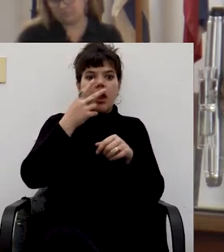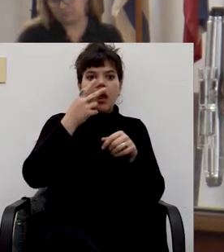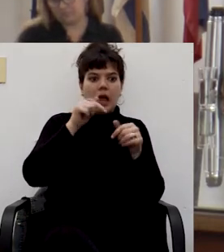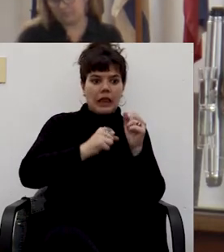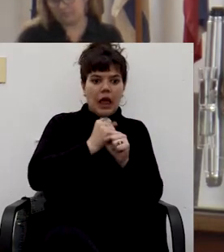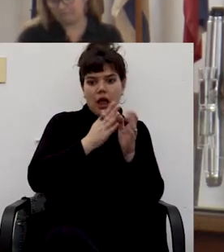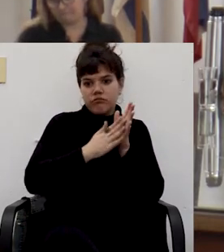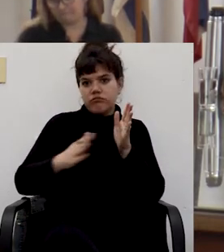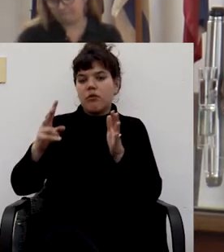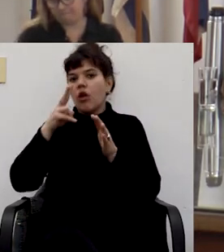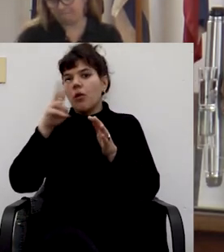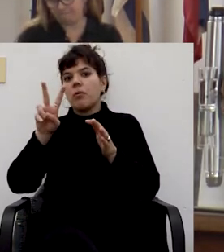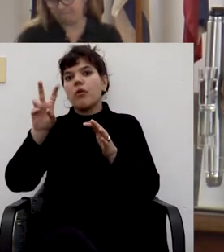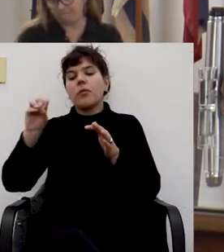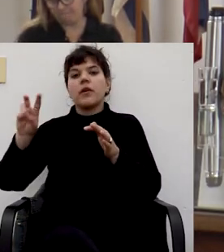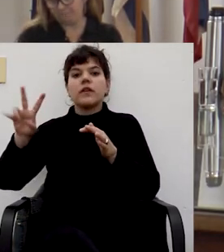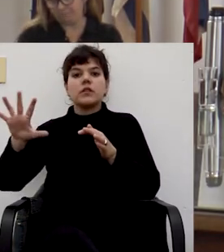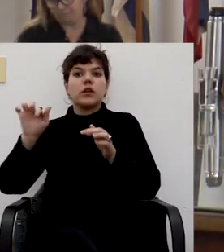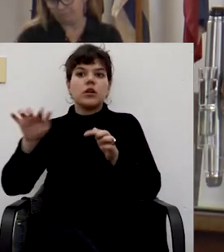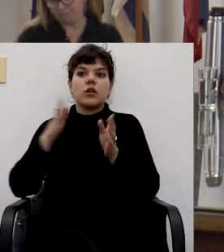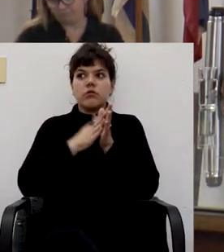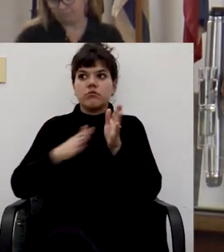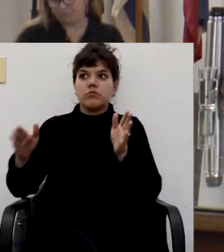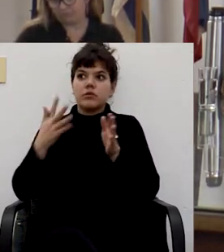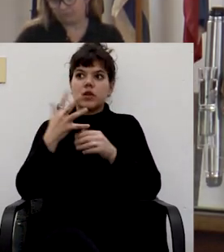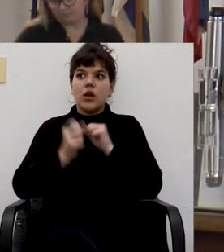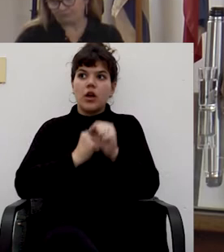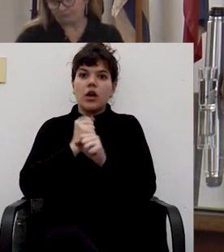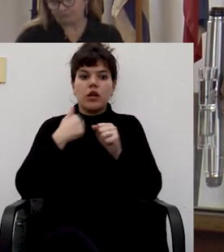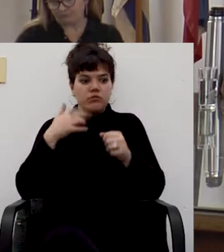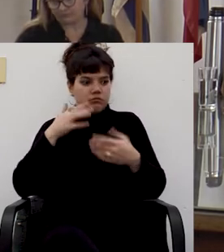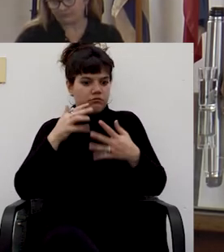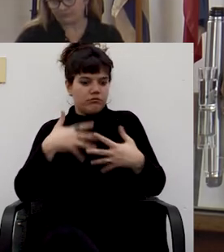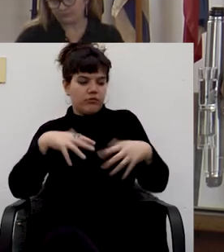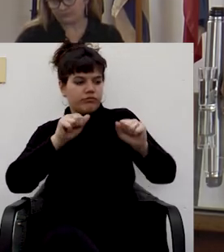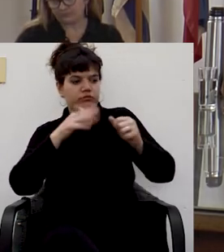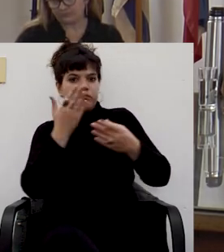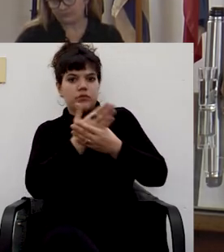2020-2025, ¿no? Y bueno, nada, me encantó encontrarme con el documento de esta mesa de trabajo 5,